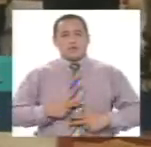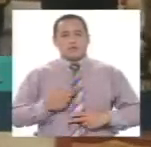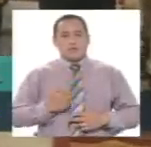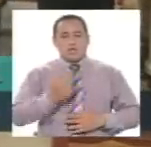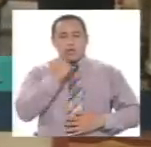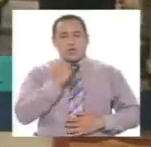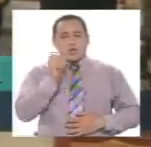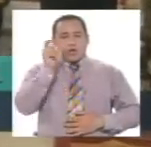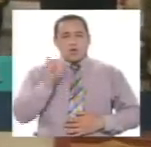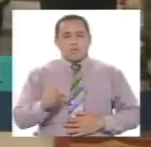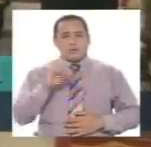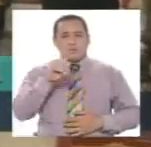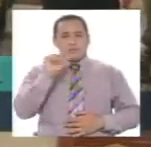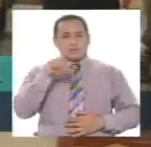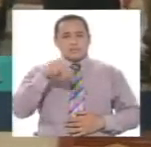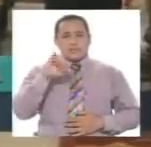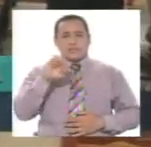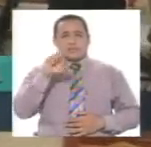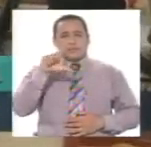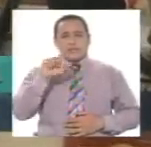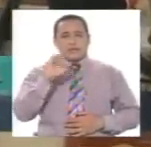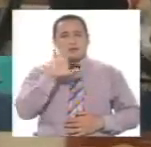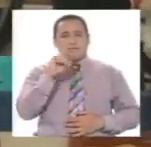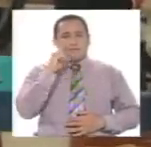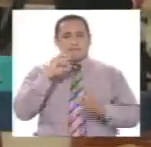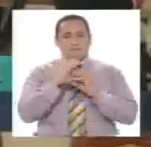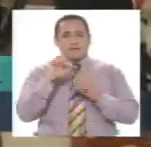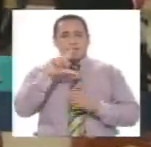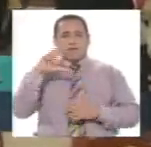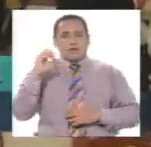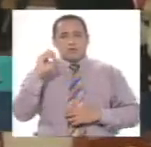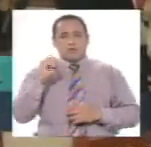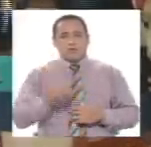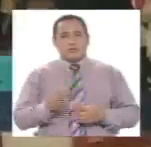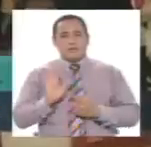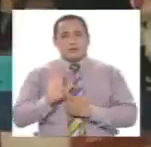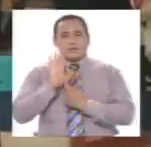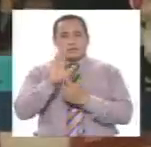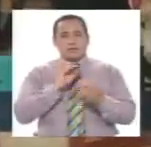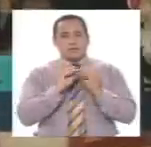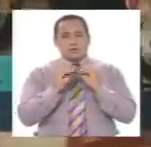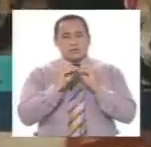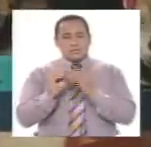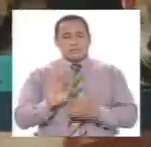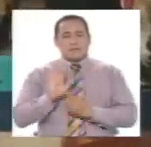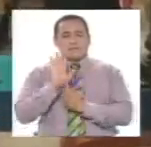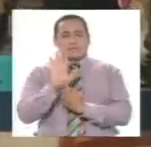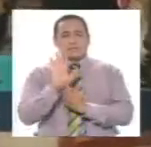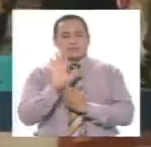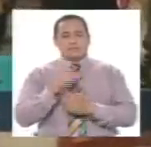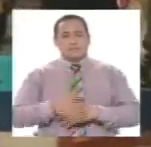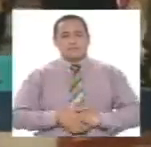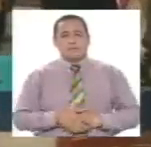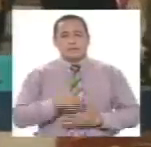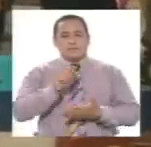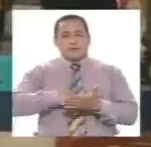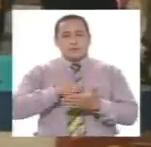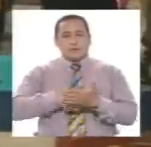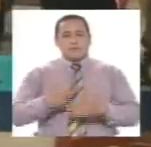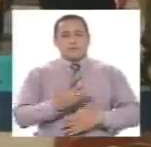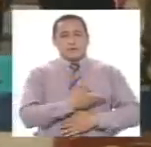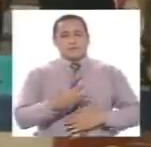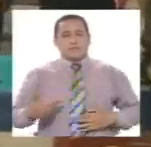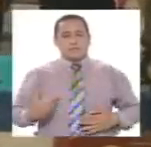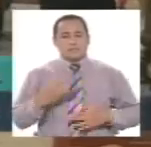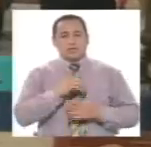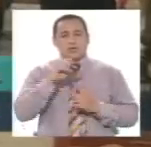señor Daniel Augusto Figalo Rivadeneira. Regístrese, comuníquese y publíquese. Firma